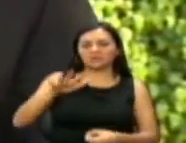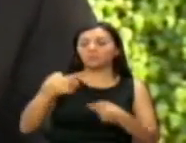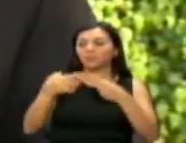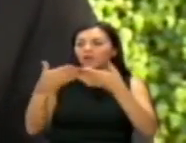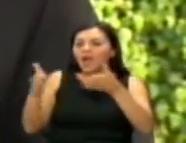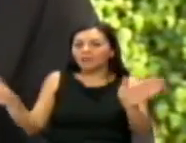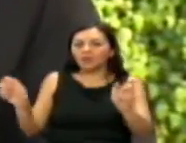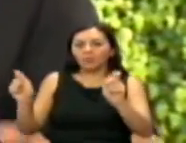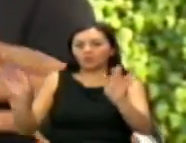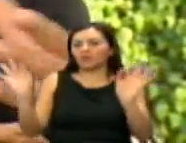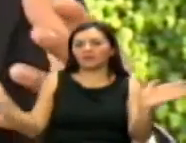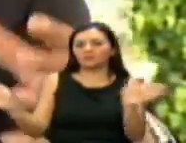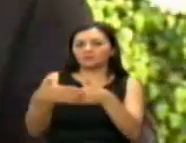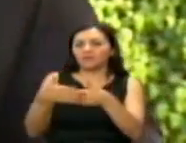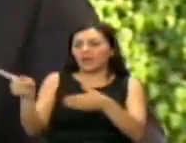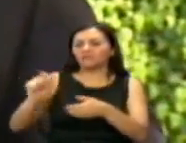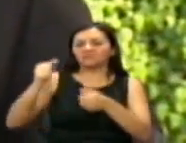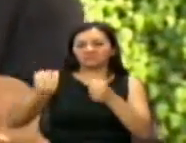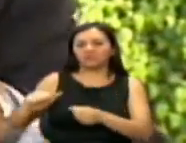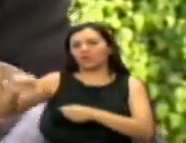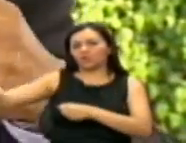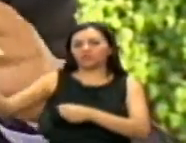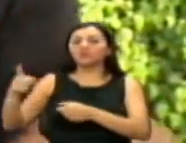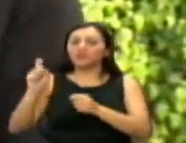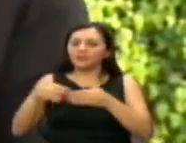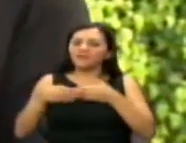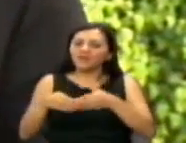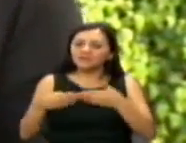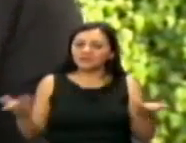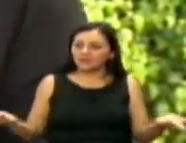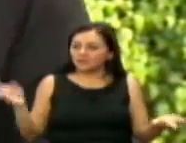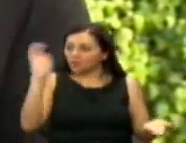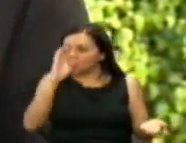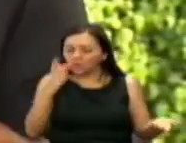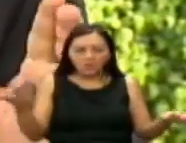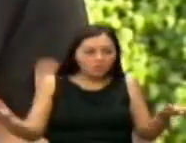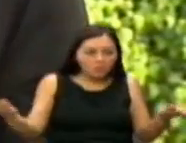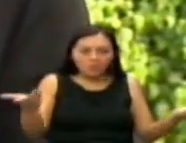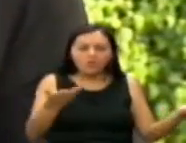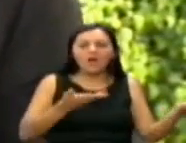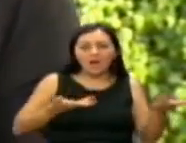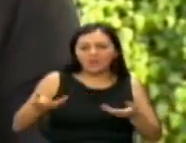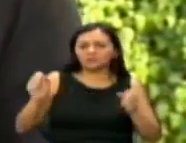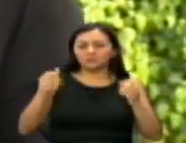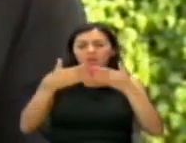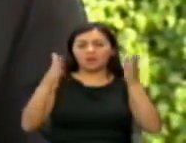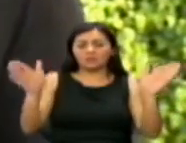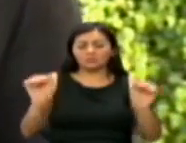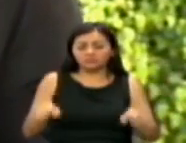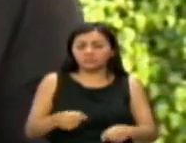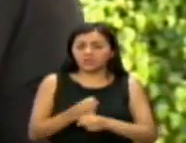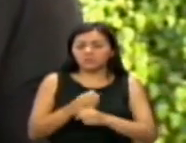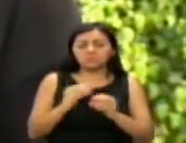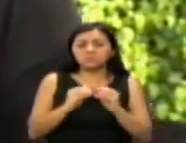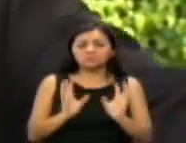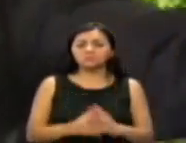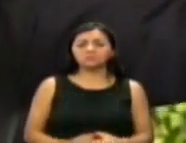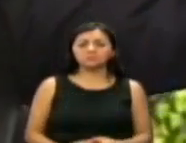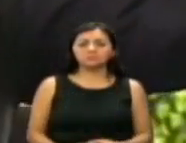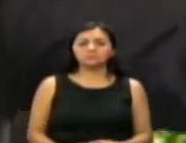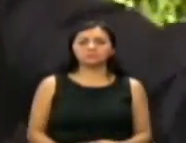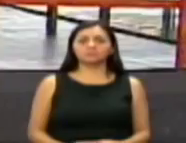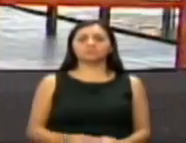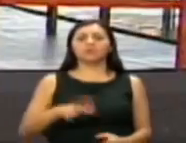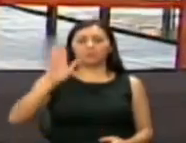abrieron las puertas. Entonces sí tenemos que ser más flexibles, tener mayor apertura, etcétera, y en todo eso estamos trabajando. Bien, diciendo, le prometo